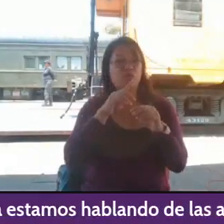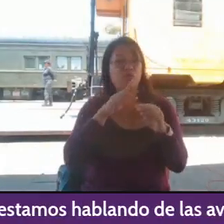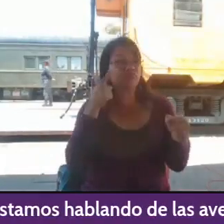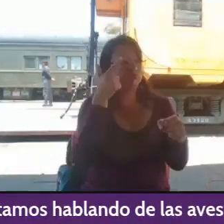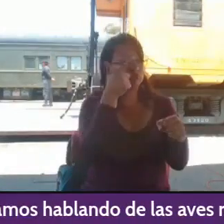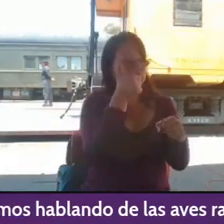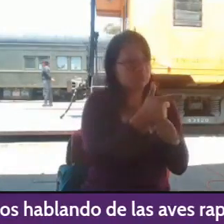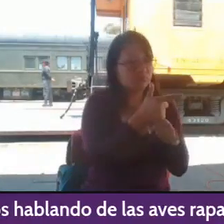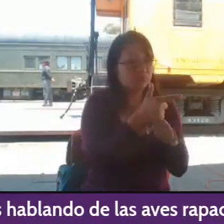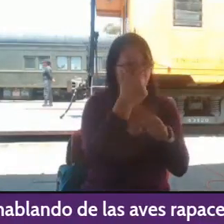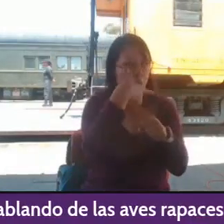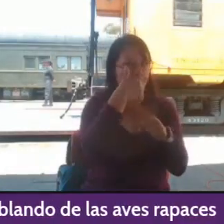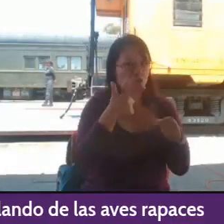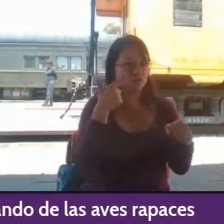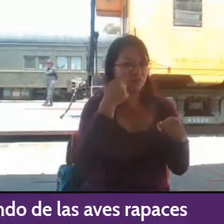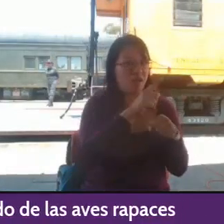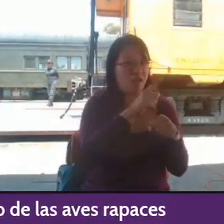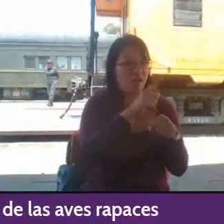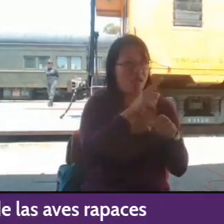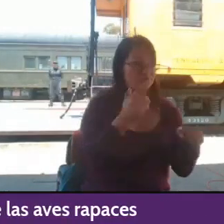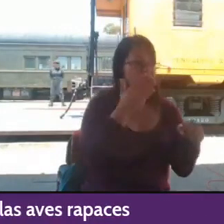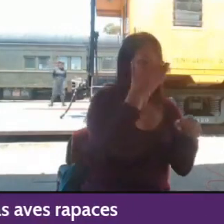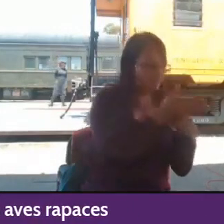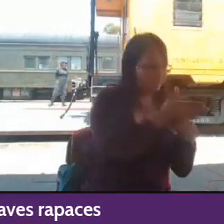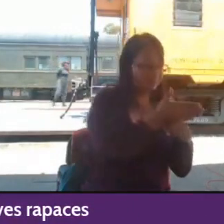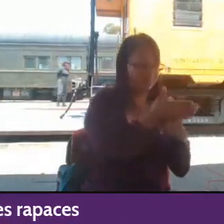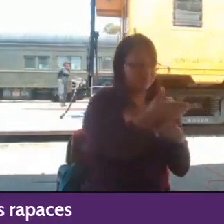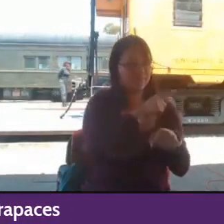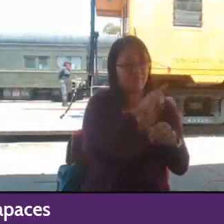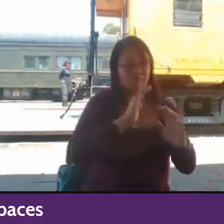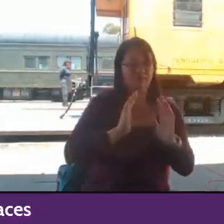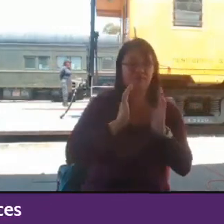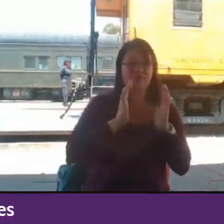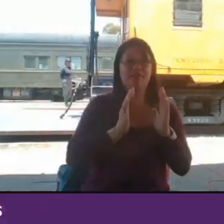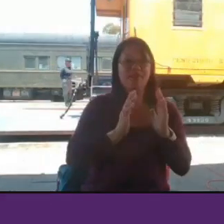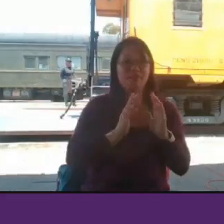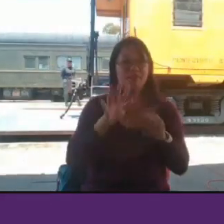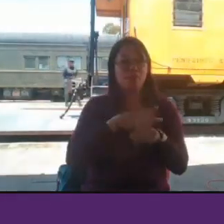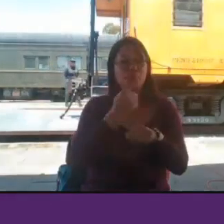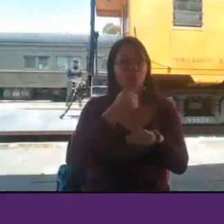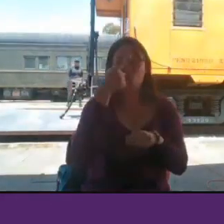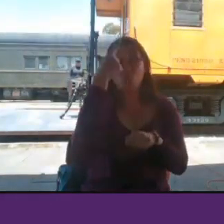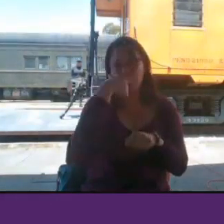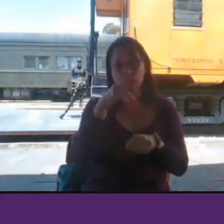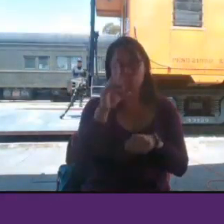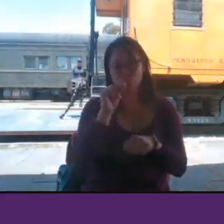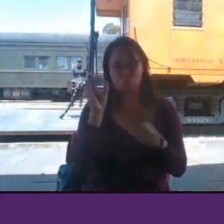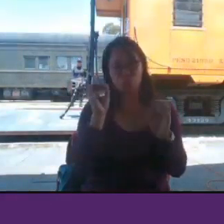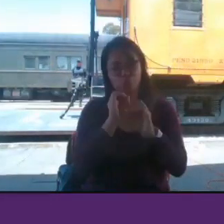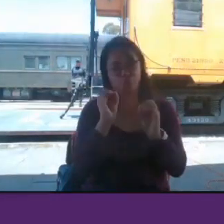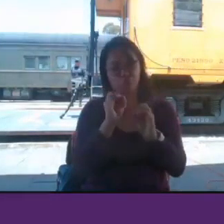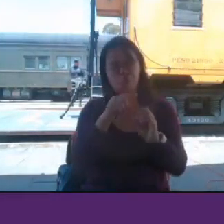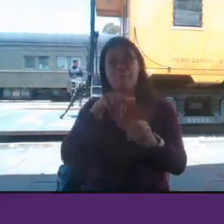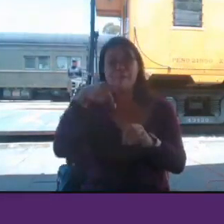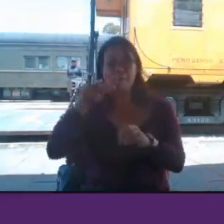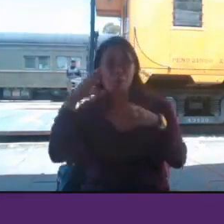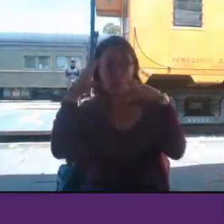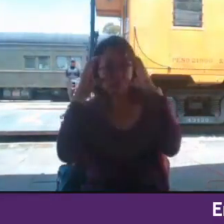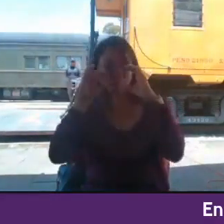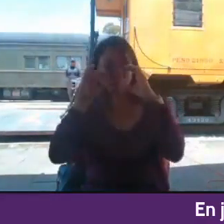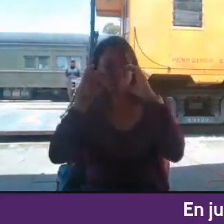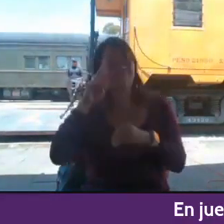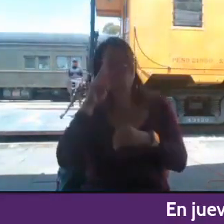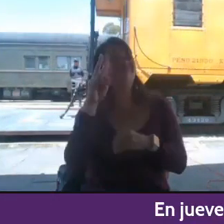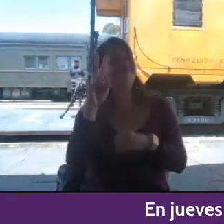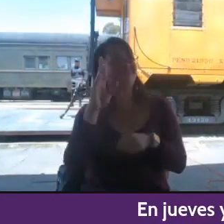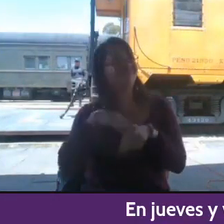torpes sin luz. Estas ven bien de noche. Así que, alguien gana un punto. Una más. Punto para las rapaces